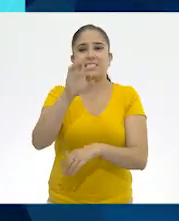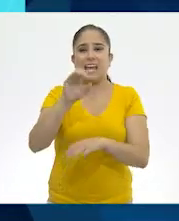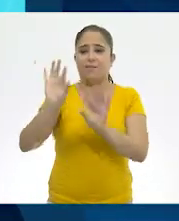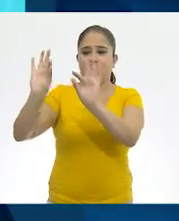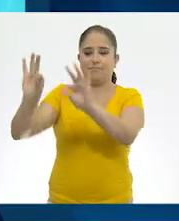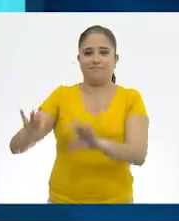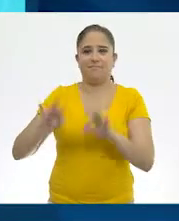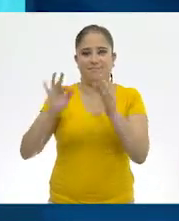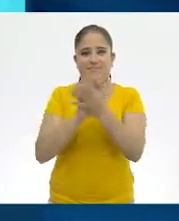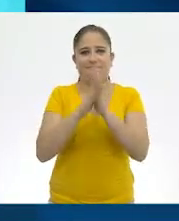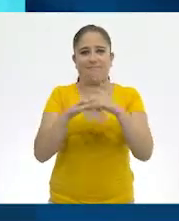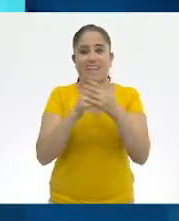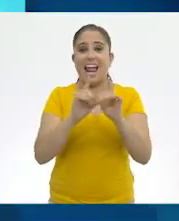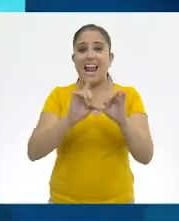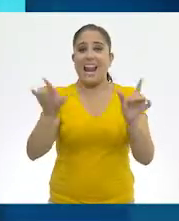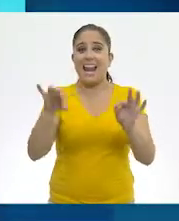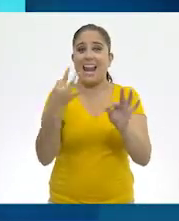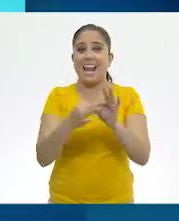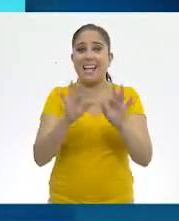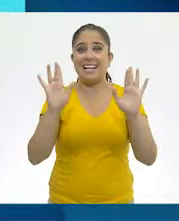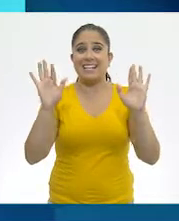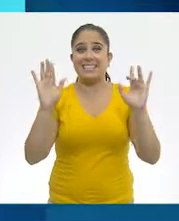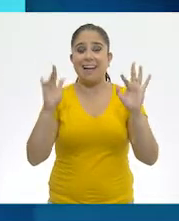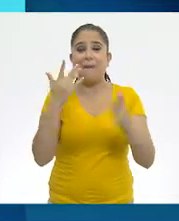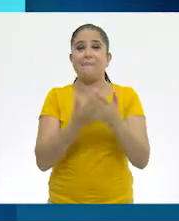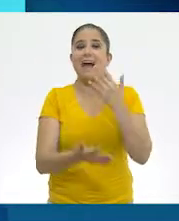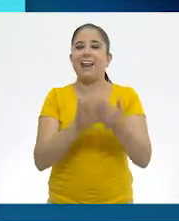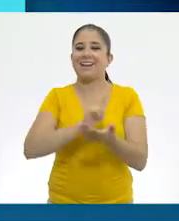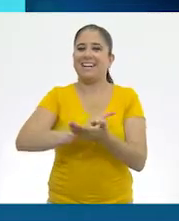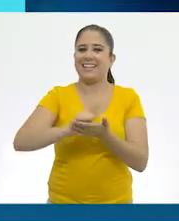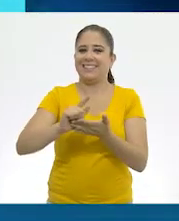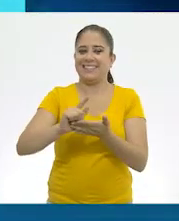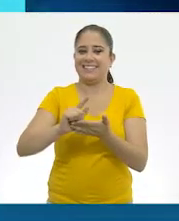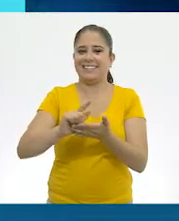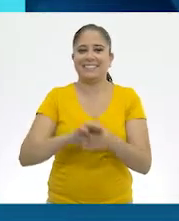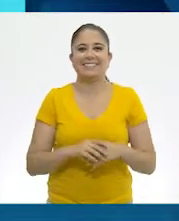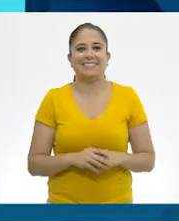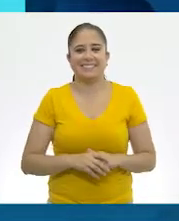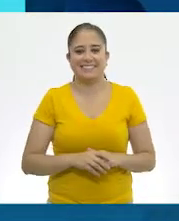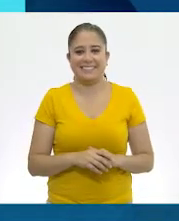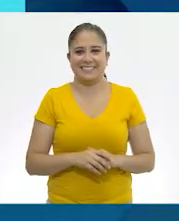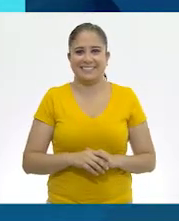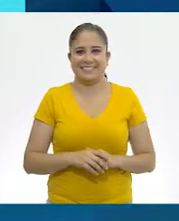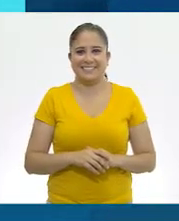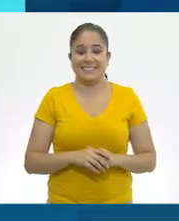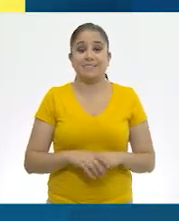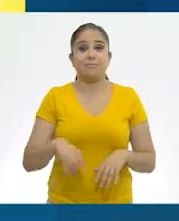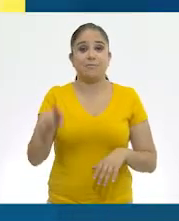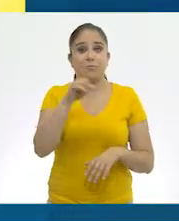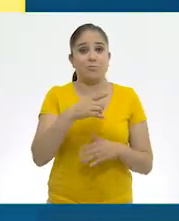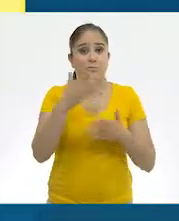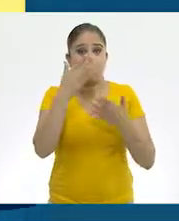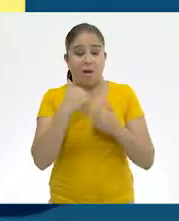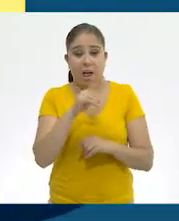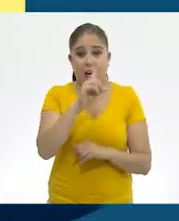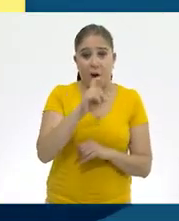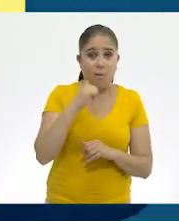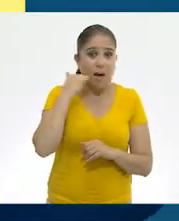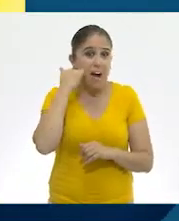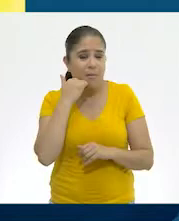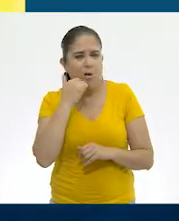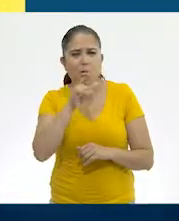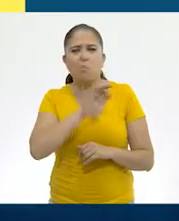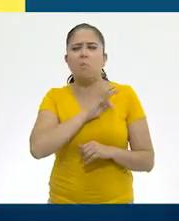Sécalas con una toalla. Y listo, tus manos están limpias. Si no tienes agua y jabón,